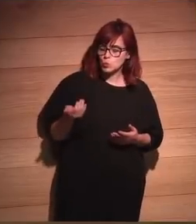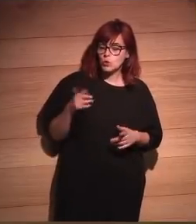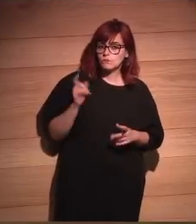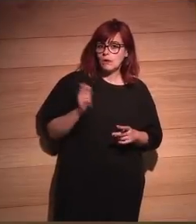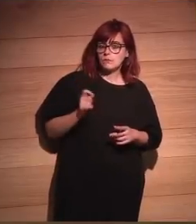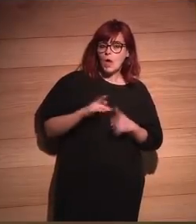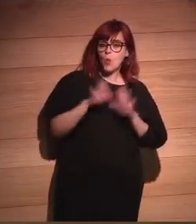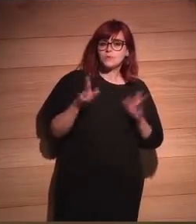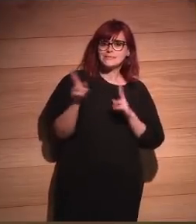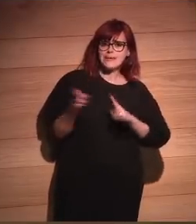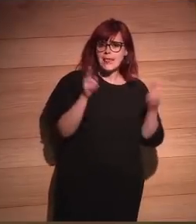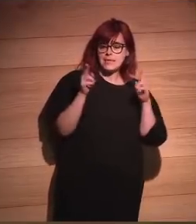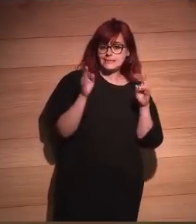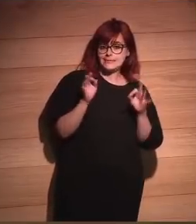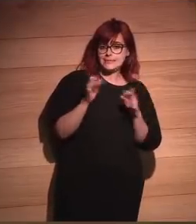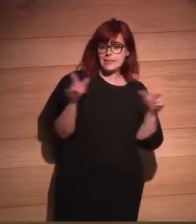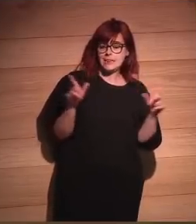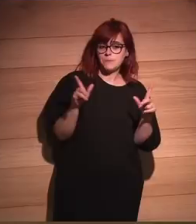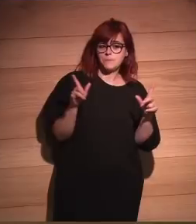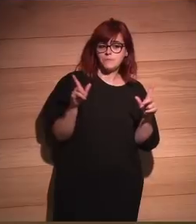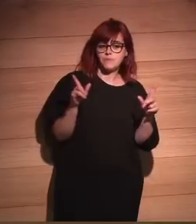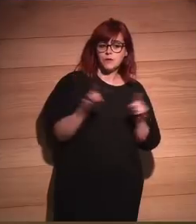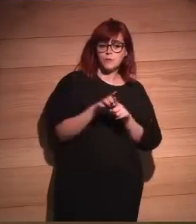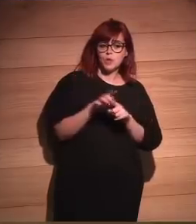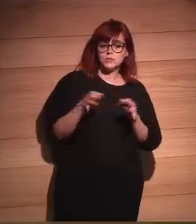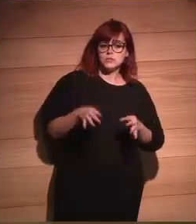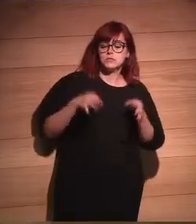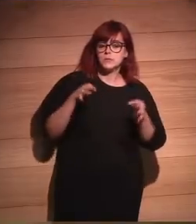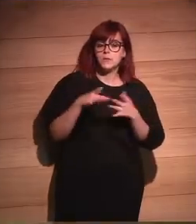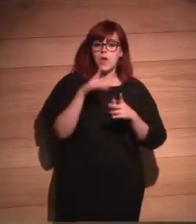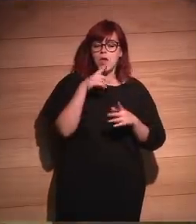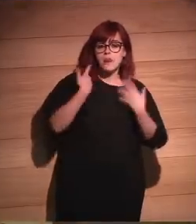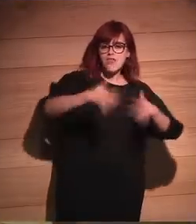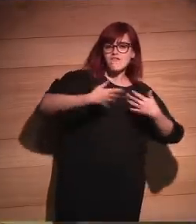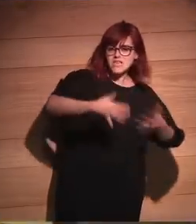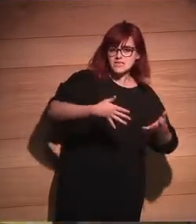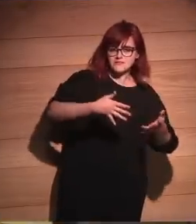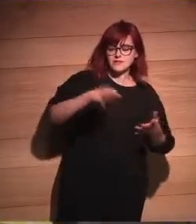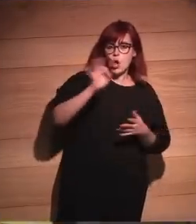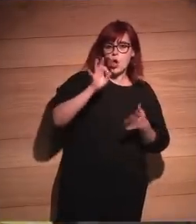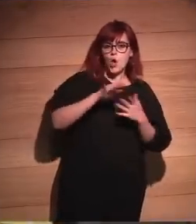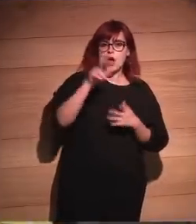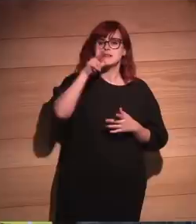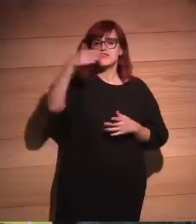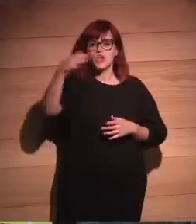últimamente me he enganchado mucho a series de estas, como uno está siempre ya con Netflix, HBO y todo este tipo de